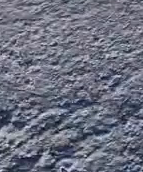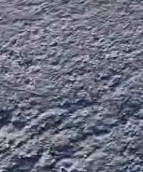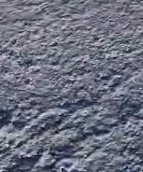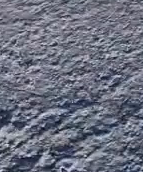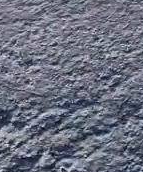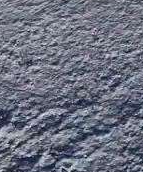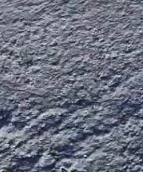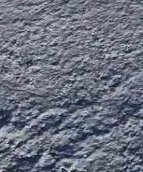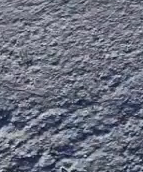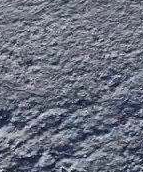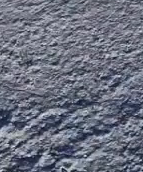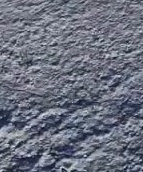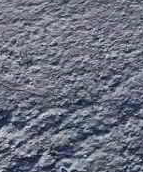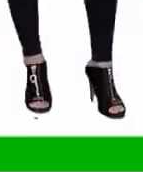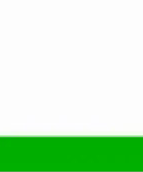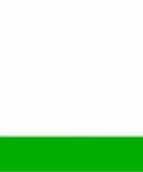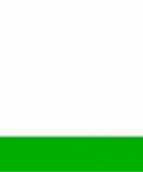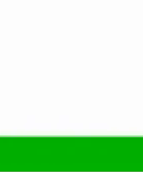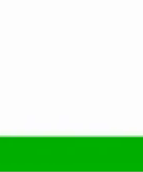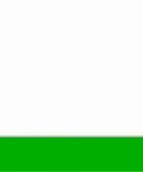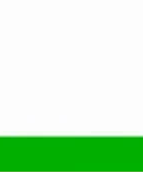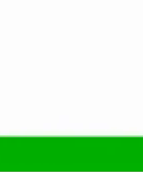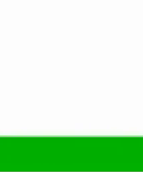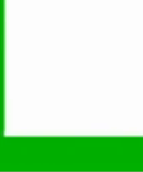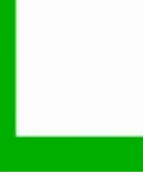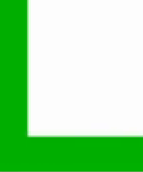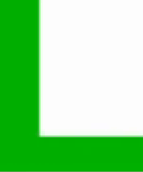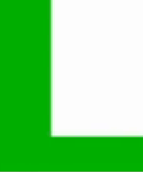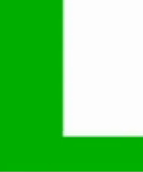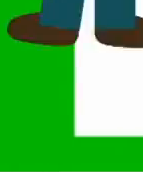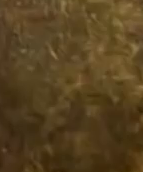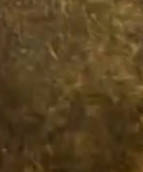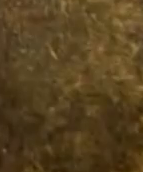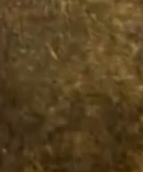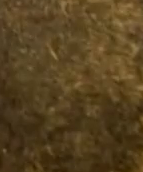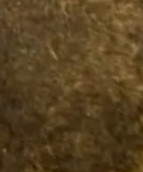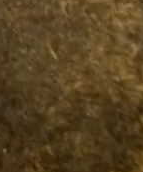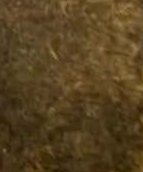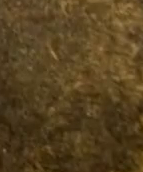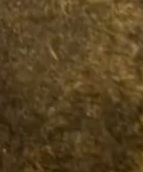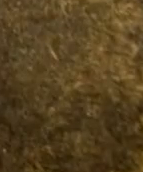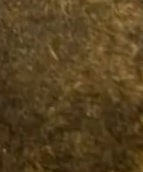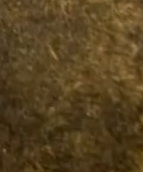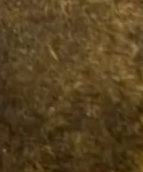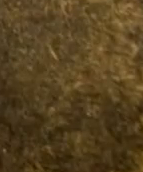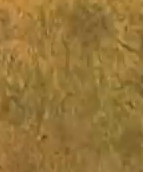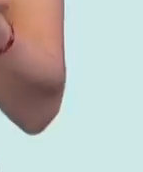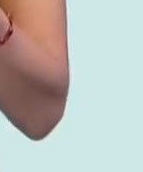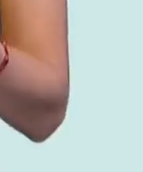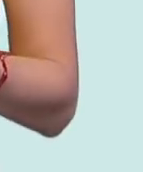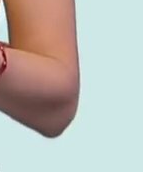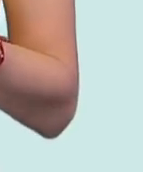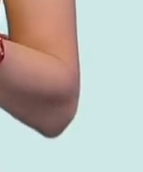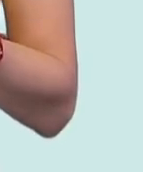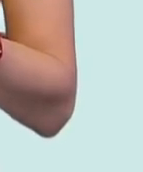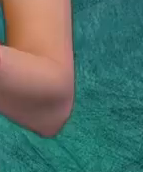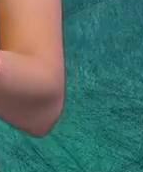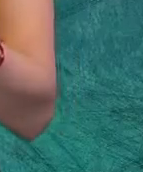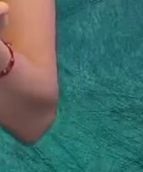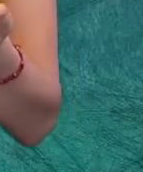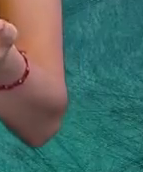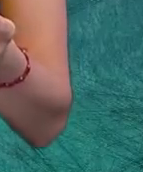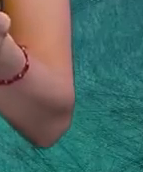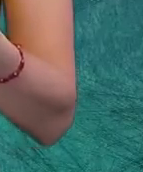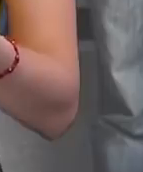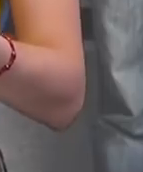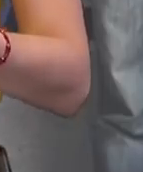estrés, angustia, desesperación y buscamos una salida. Para mí, lo que me ha funcionado, y te lo comparto, escuchar música,